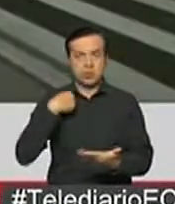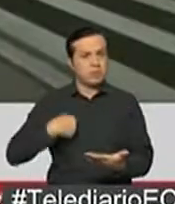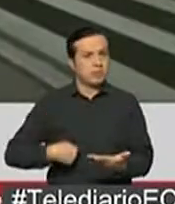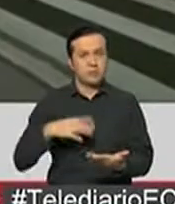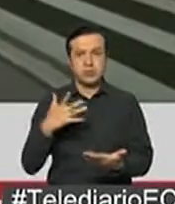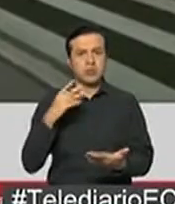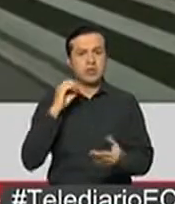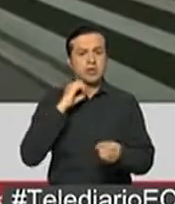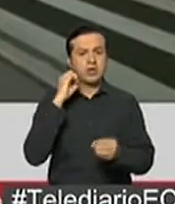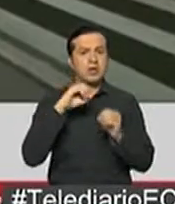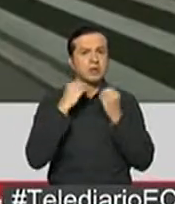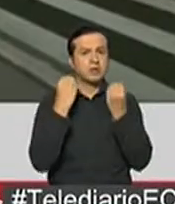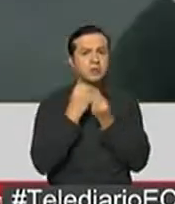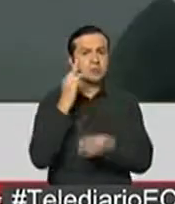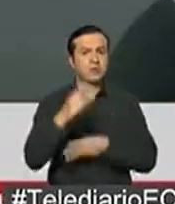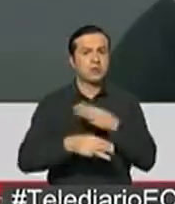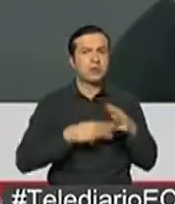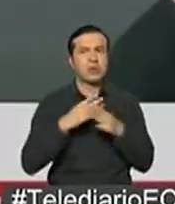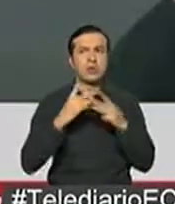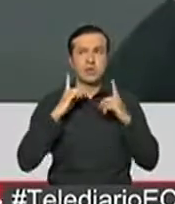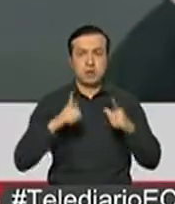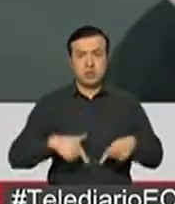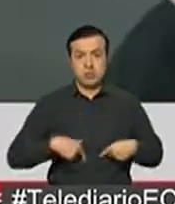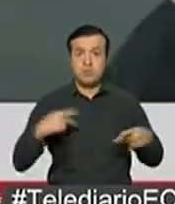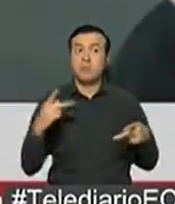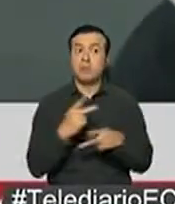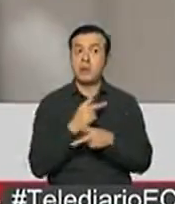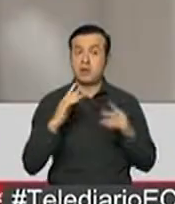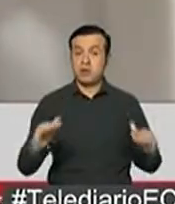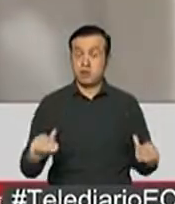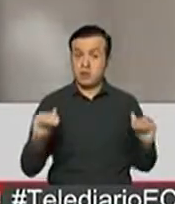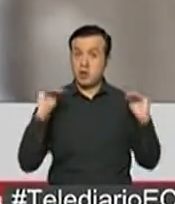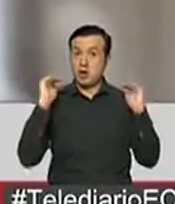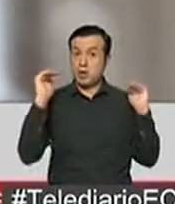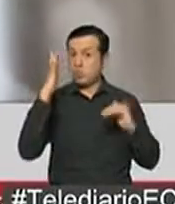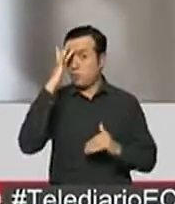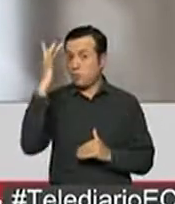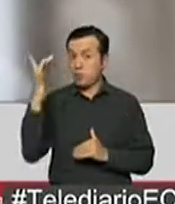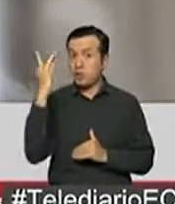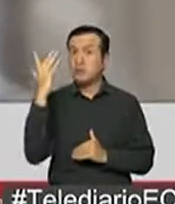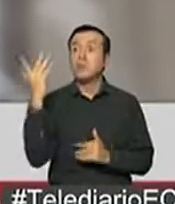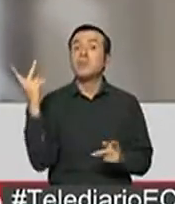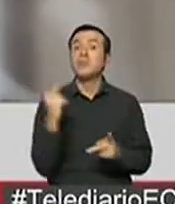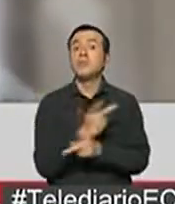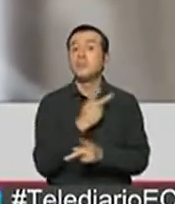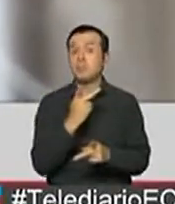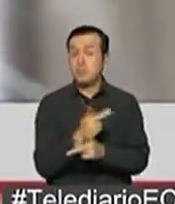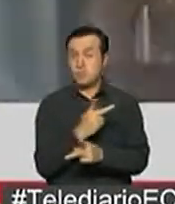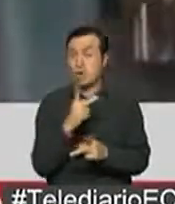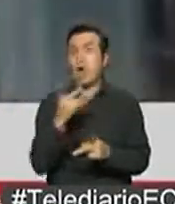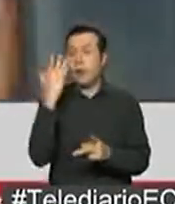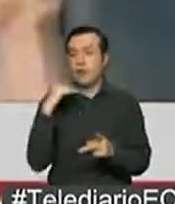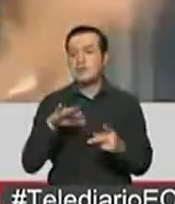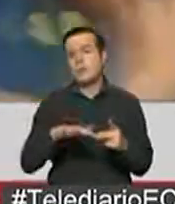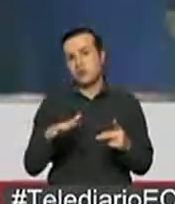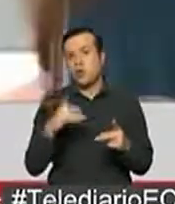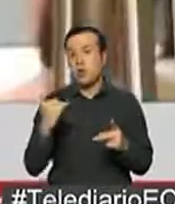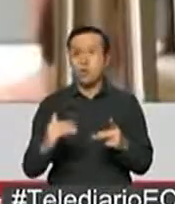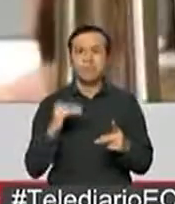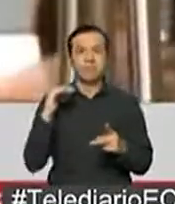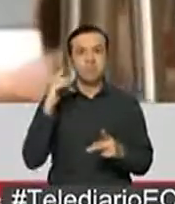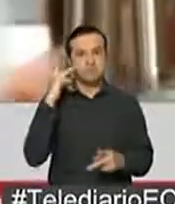mundial de la salud cambio a alto el riesgo de la enfermedad tras haberlo calificado de moderado e investiga si es